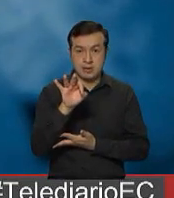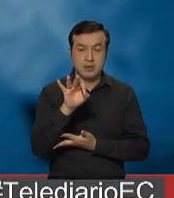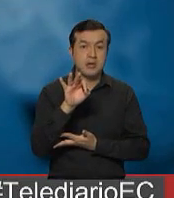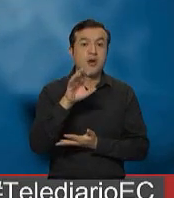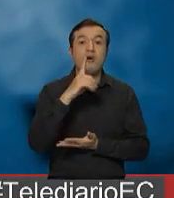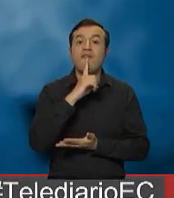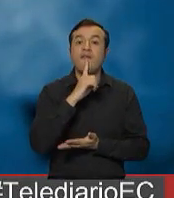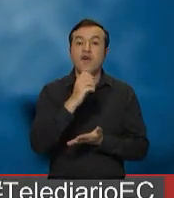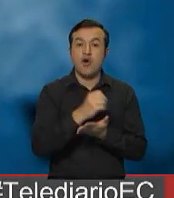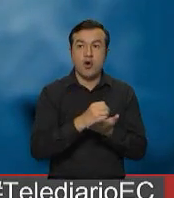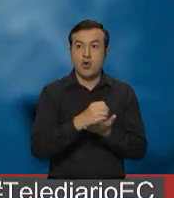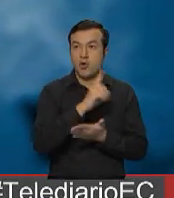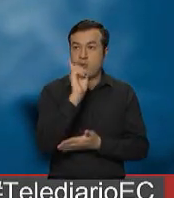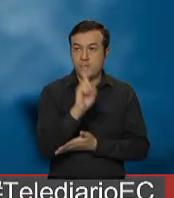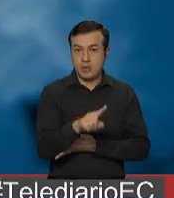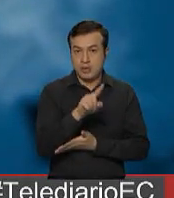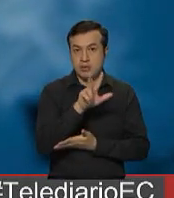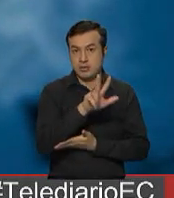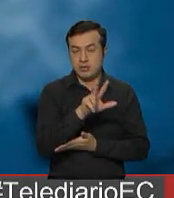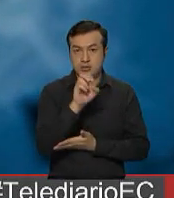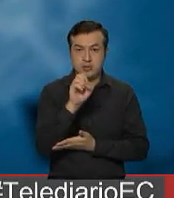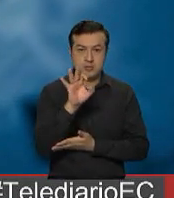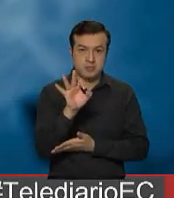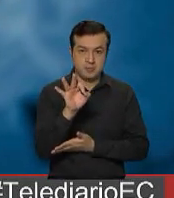1.769 y El Oro, 1.309.